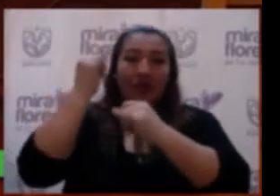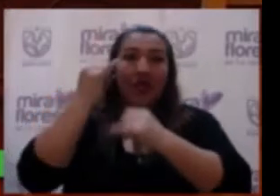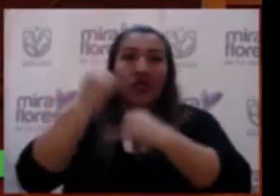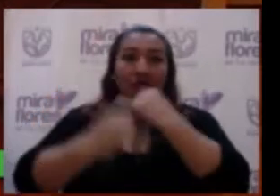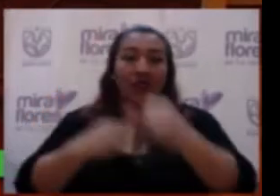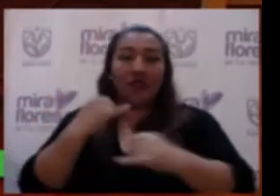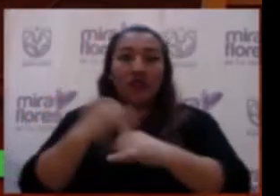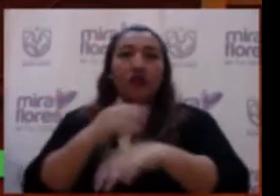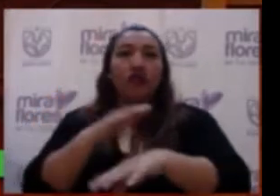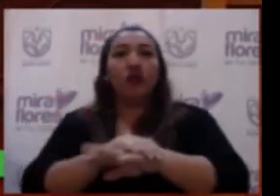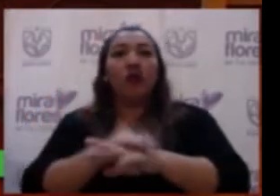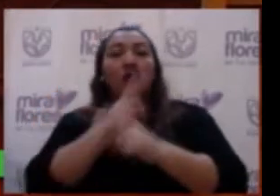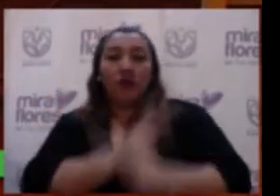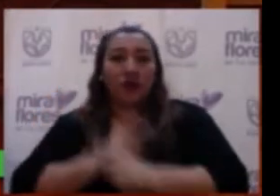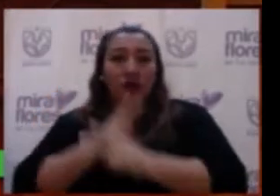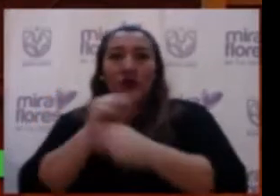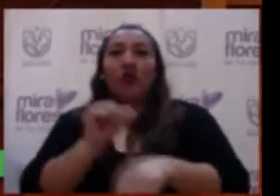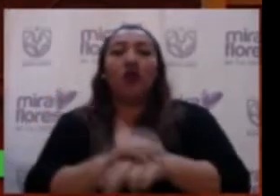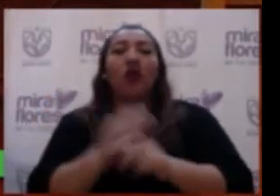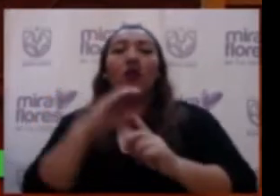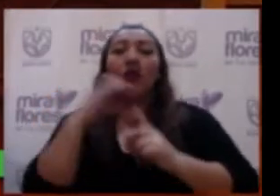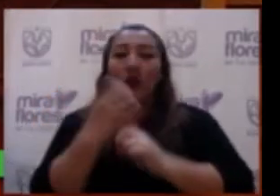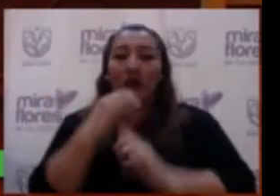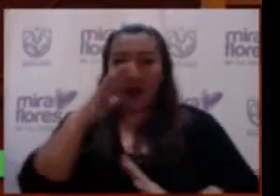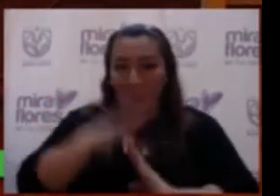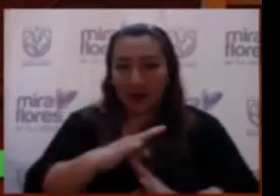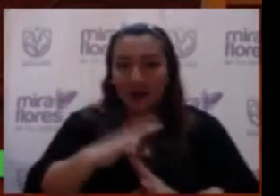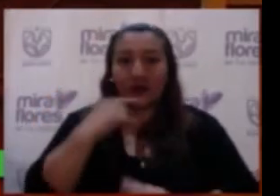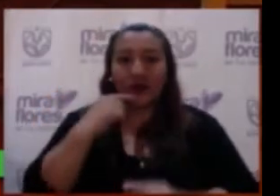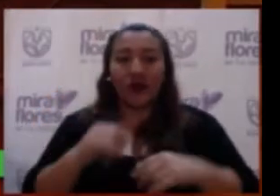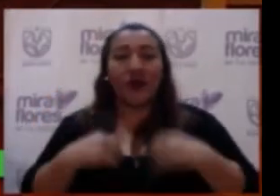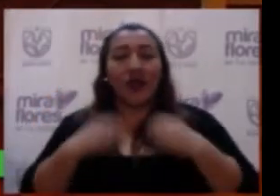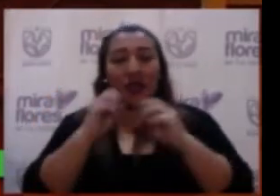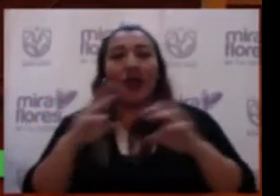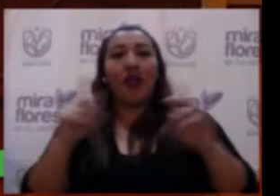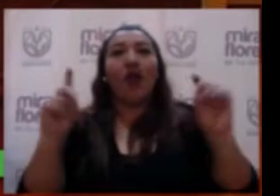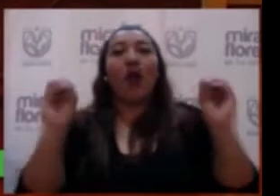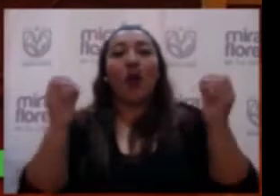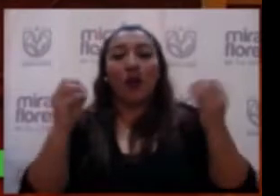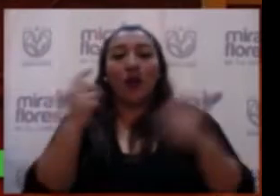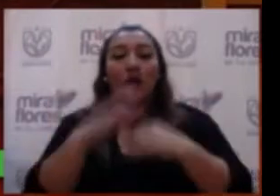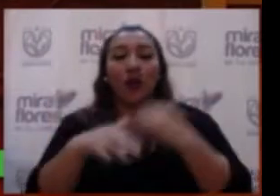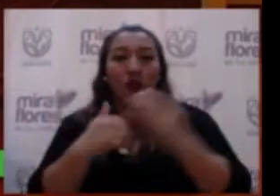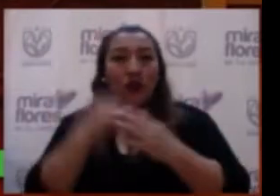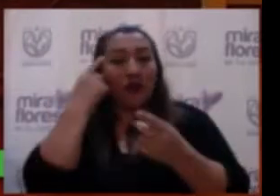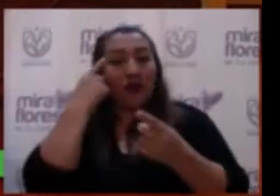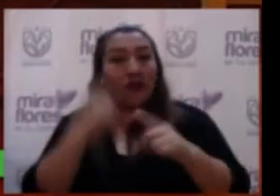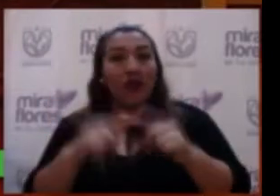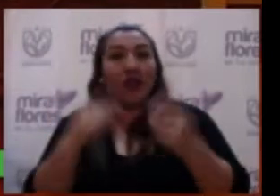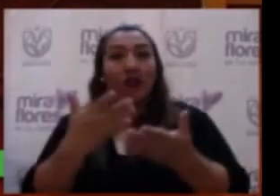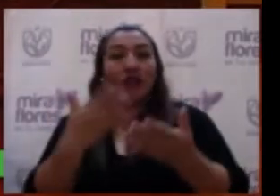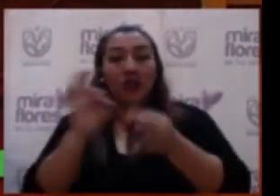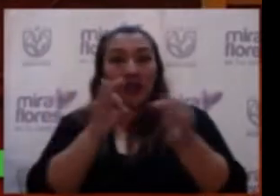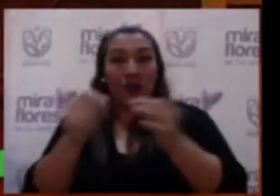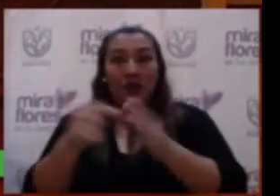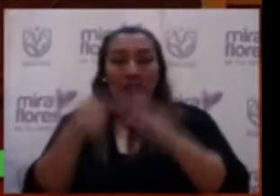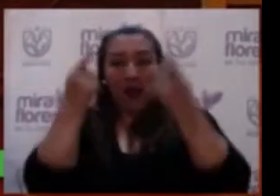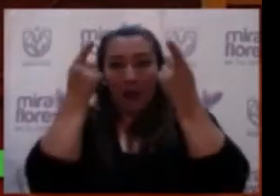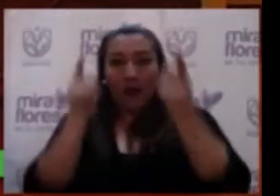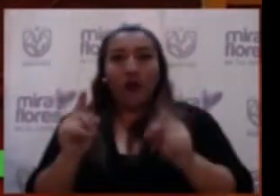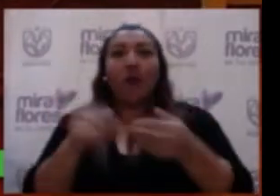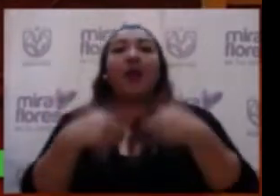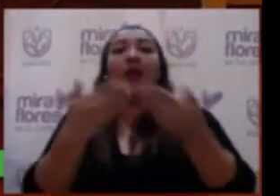de Violencias y Promoción de la Cultura de la Paz en clave de juventud, de conformidad con las consideraciones expuestas en el presente